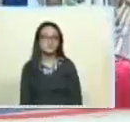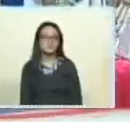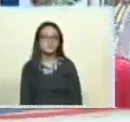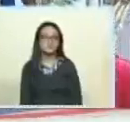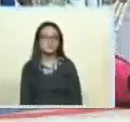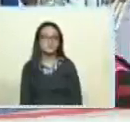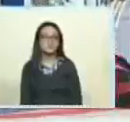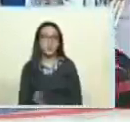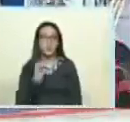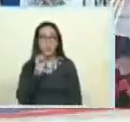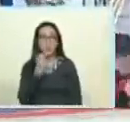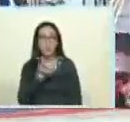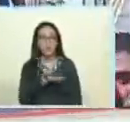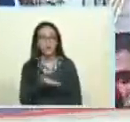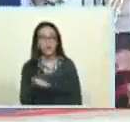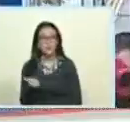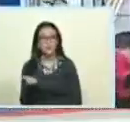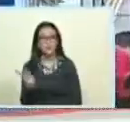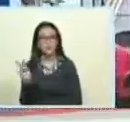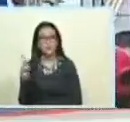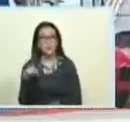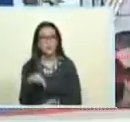Aquí llega la juventud.